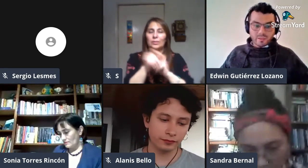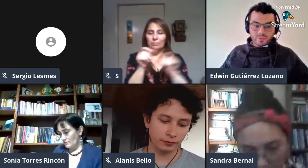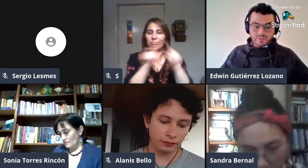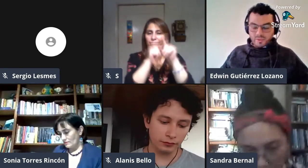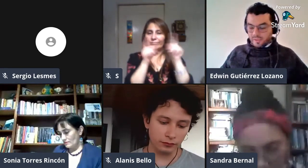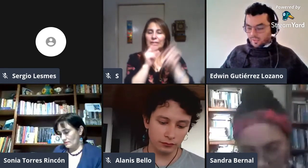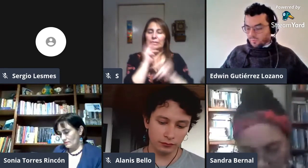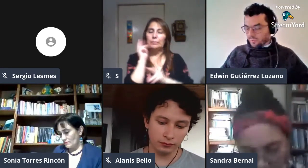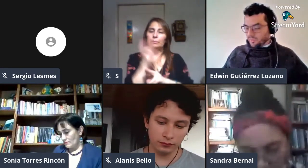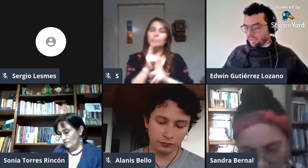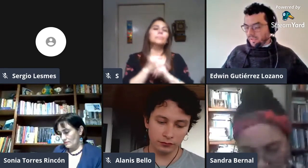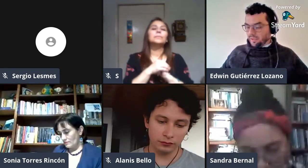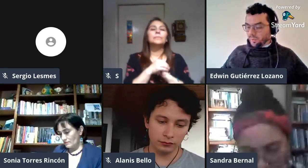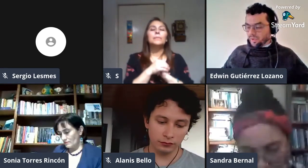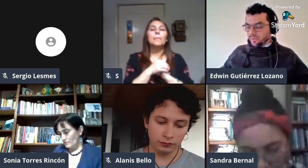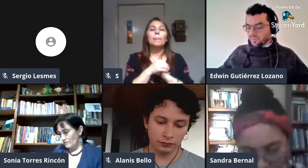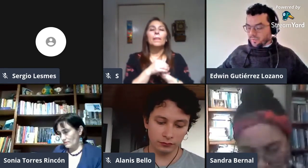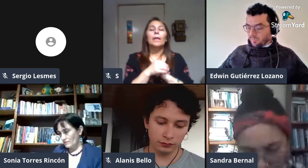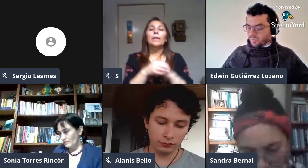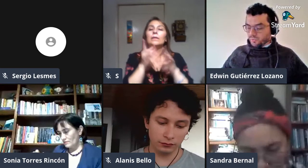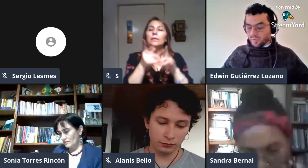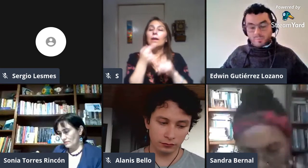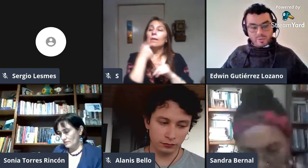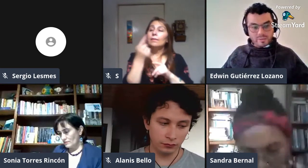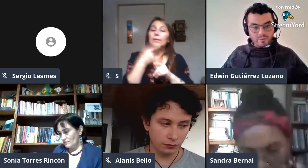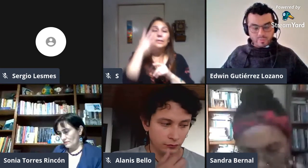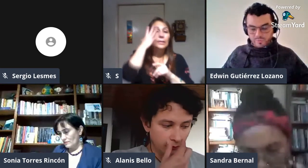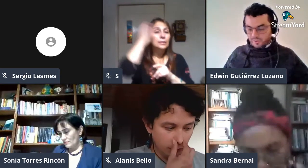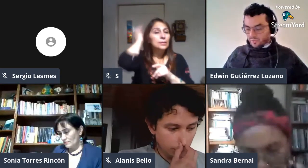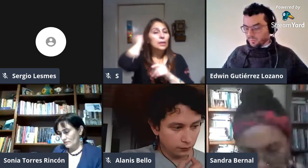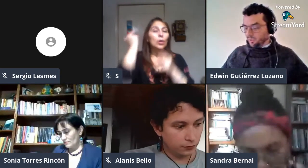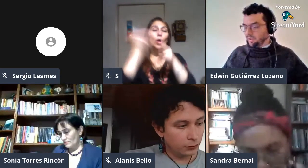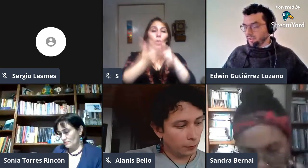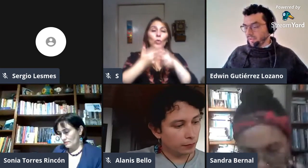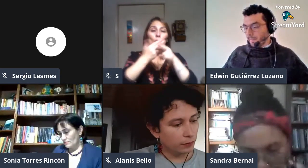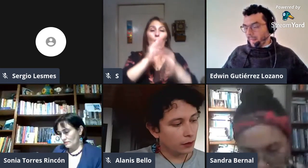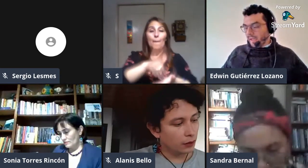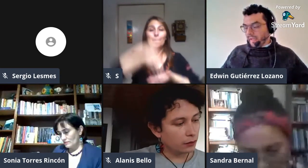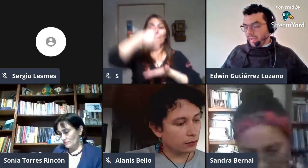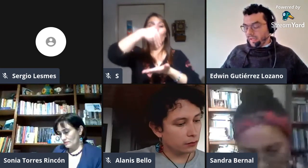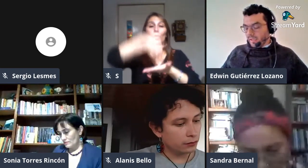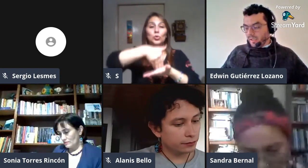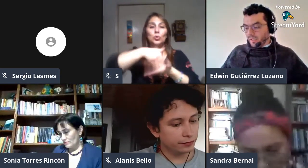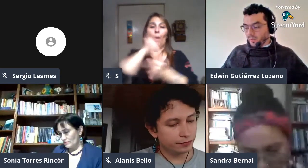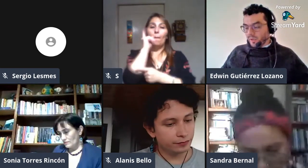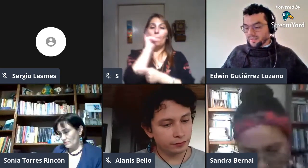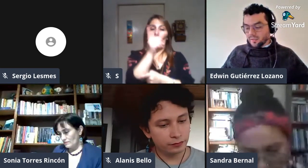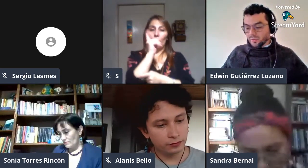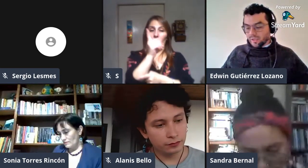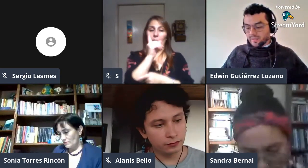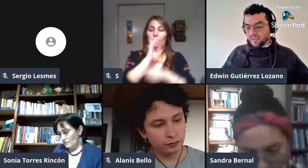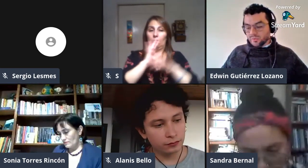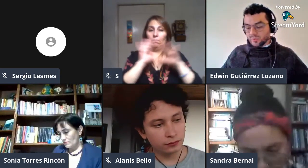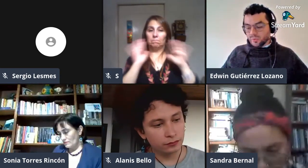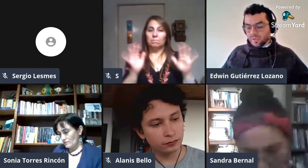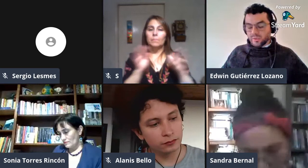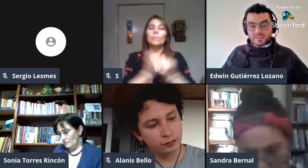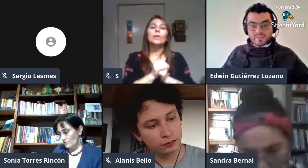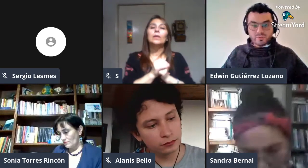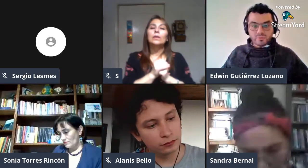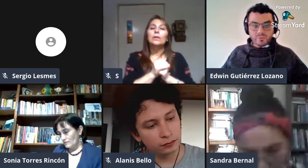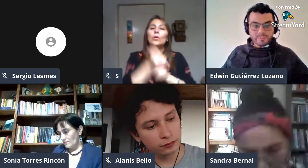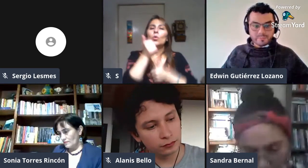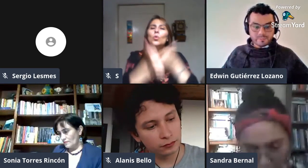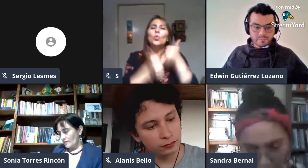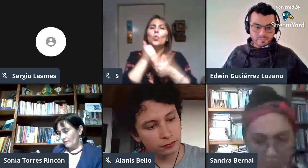hablaba Sergio de que el cuidado es una postura política, una posición política. ¿Cuál es el lugar del autocuidado